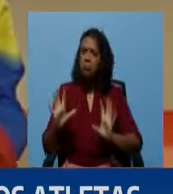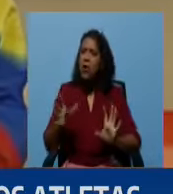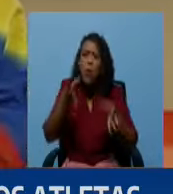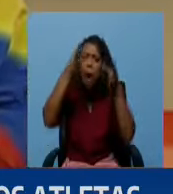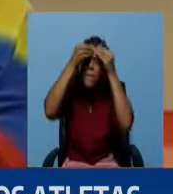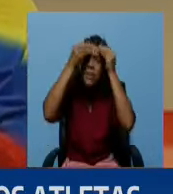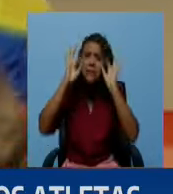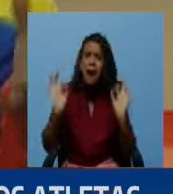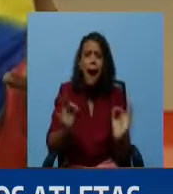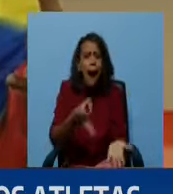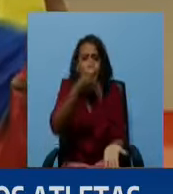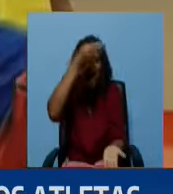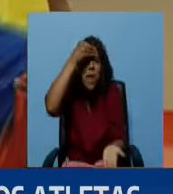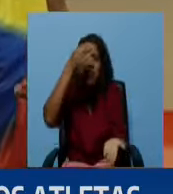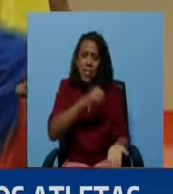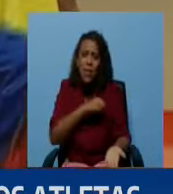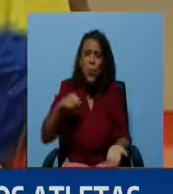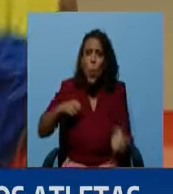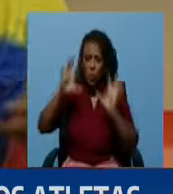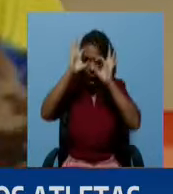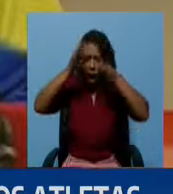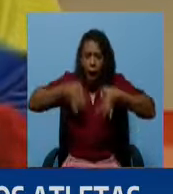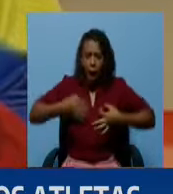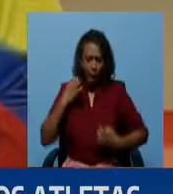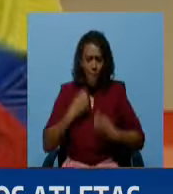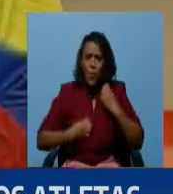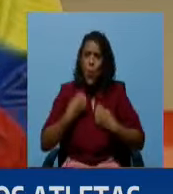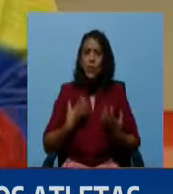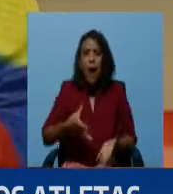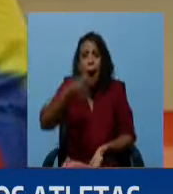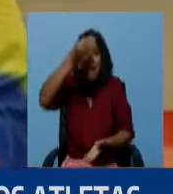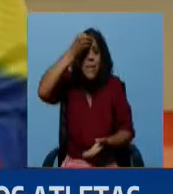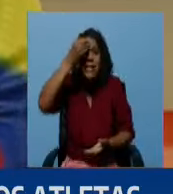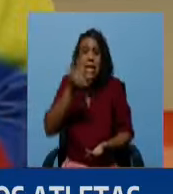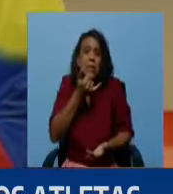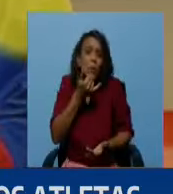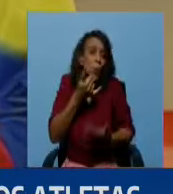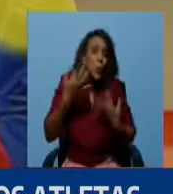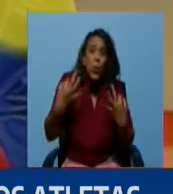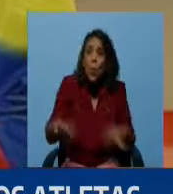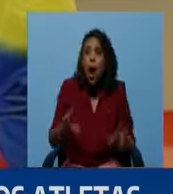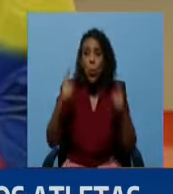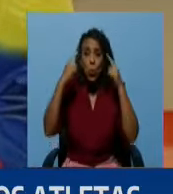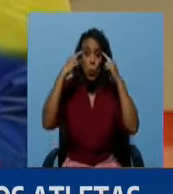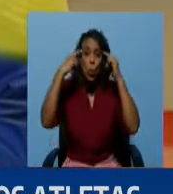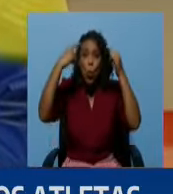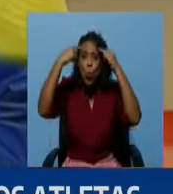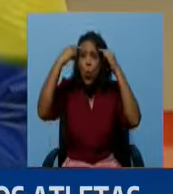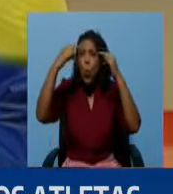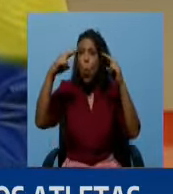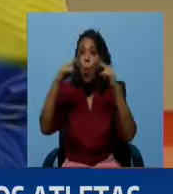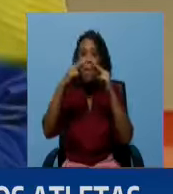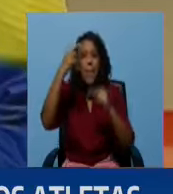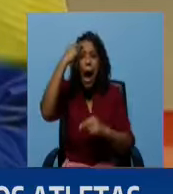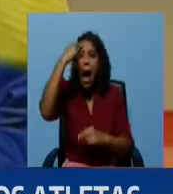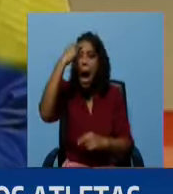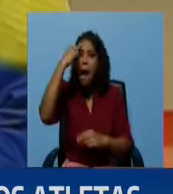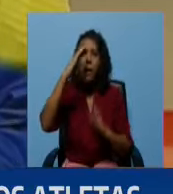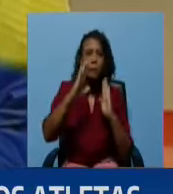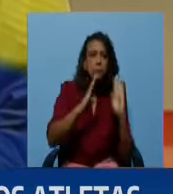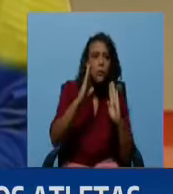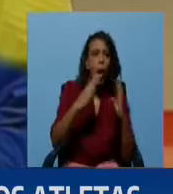Es un aprendizaje individual para cada uno de ustedes. Su mente está ocupada ahorita haciendo